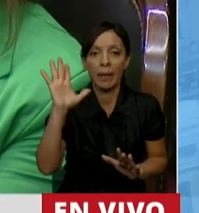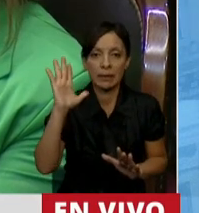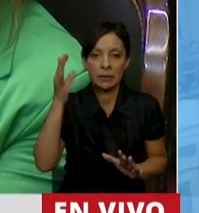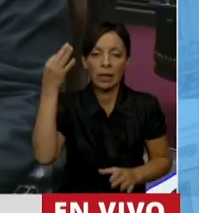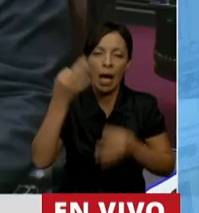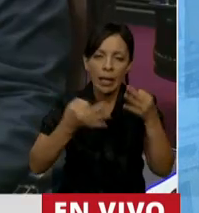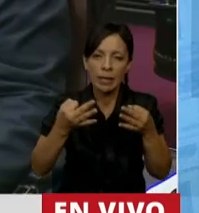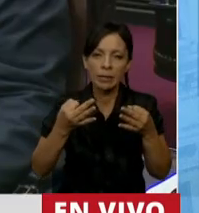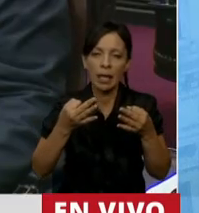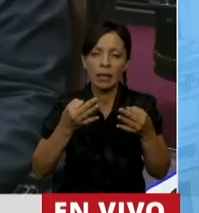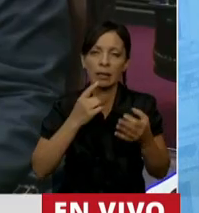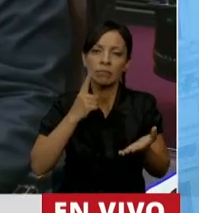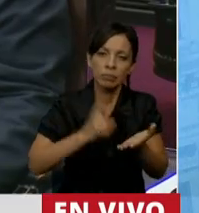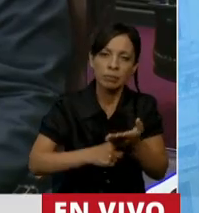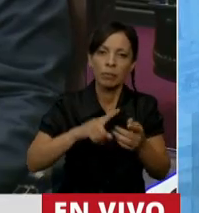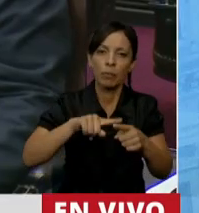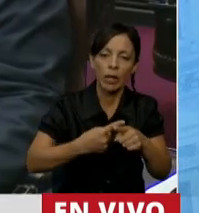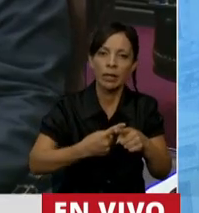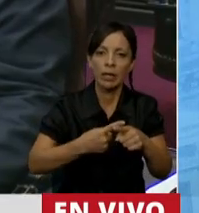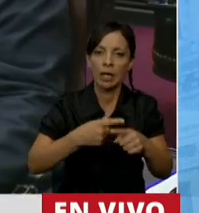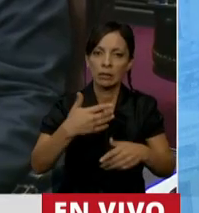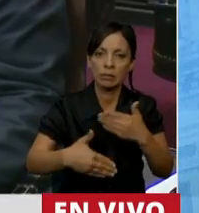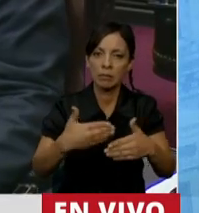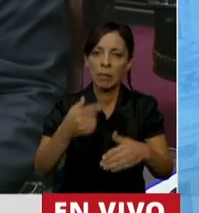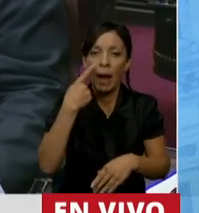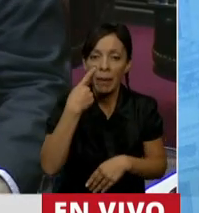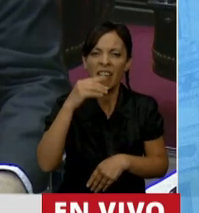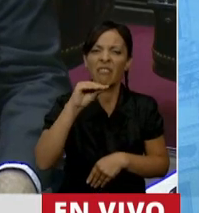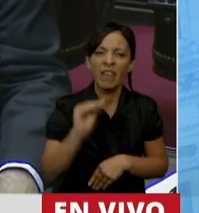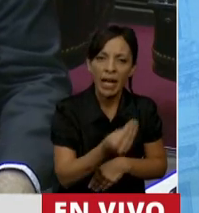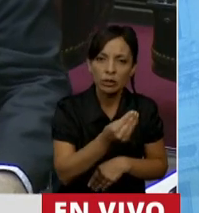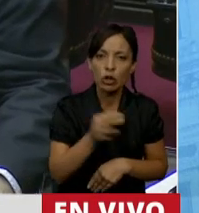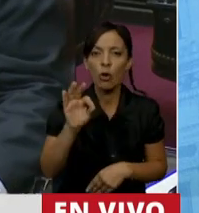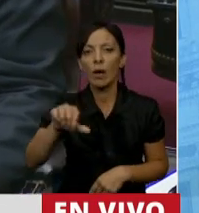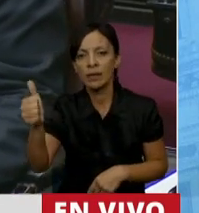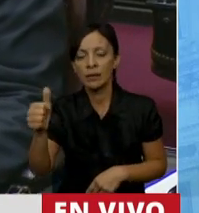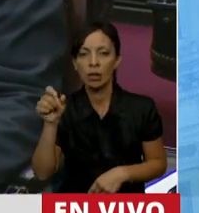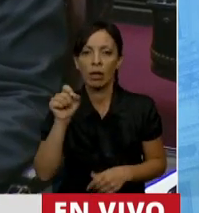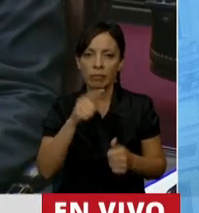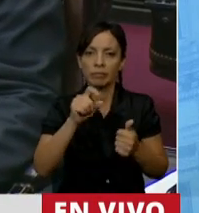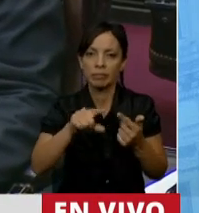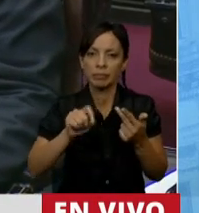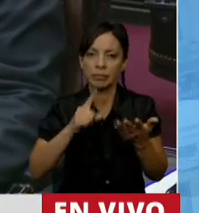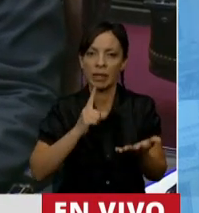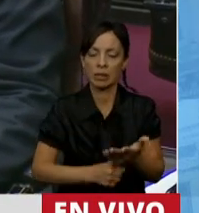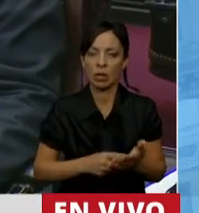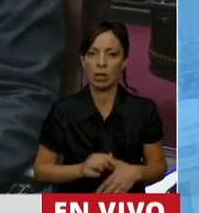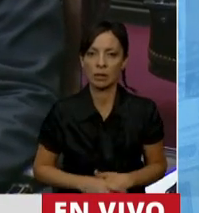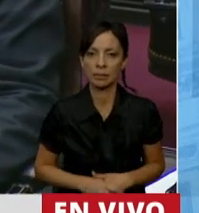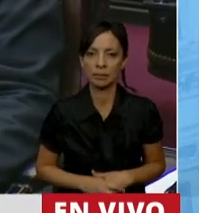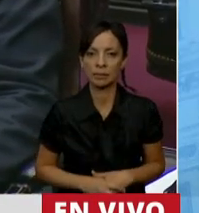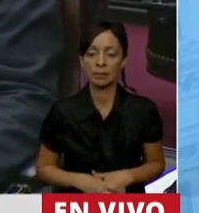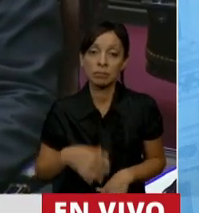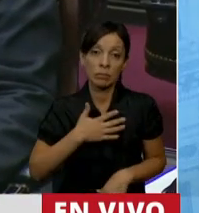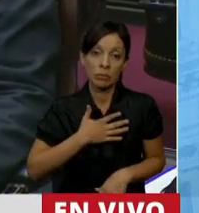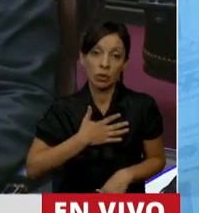analizar todas las políticas que se llevan hacia adelante para ver el fracaso o el éxito de cada una de ellas. En mi caso,